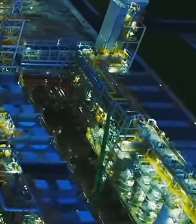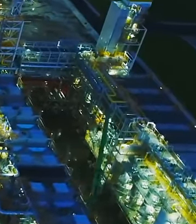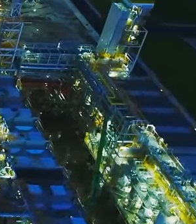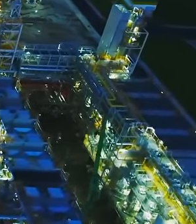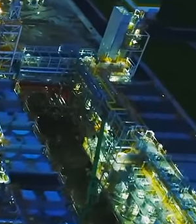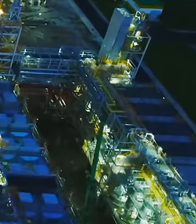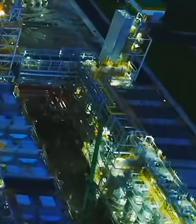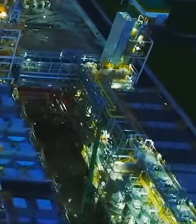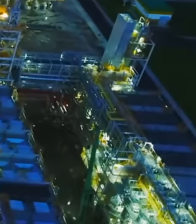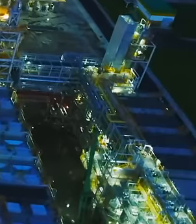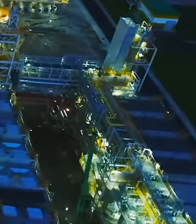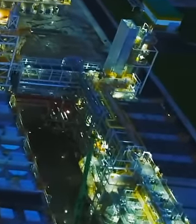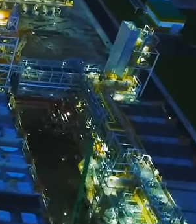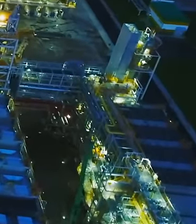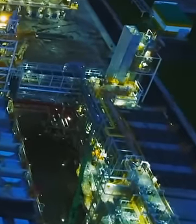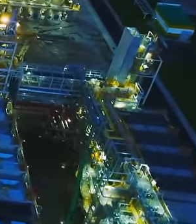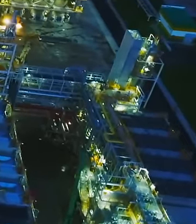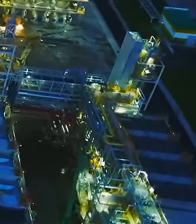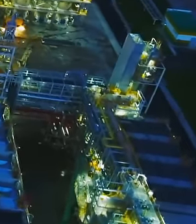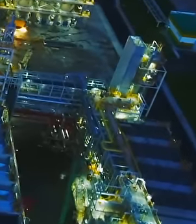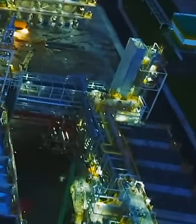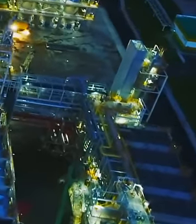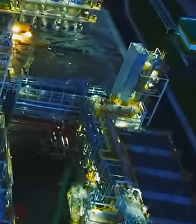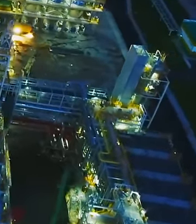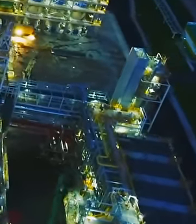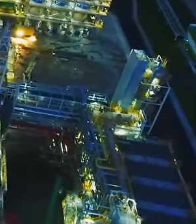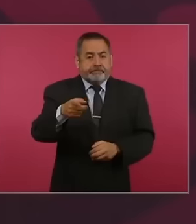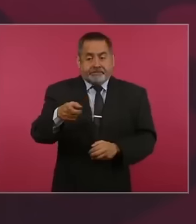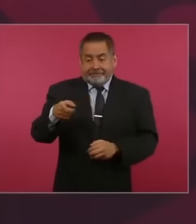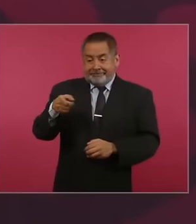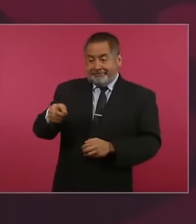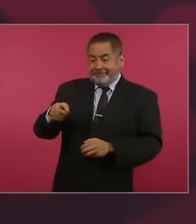entre a operar